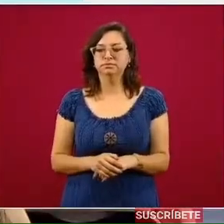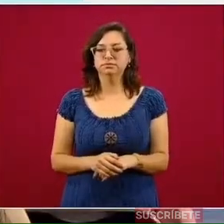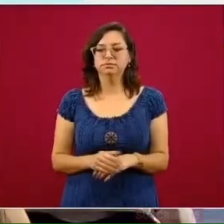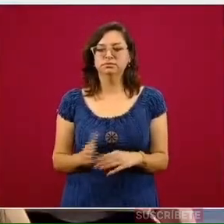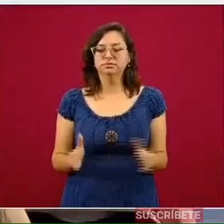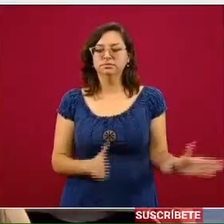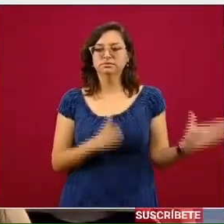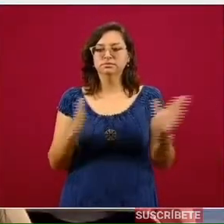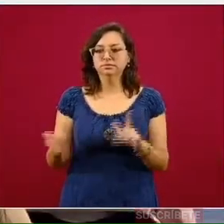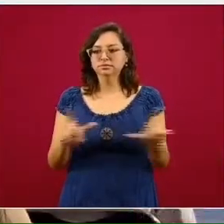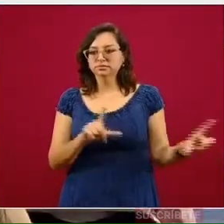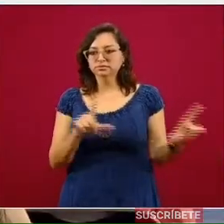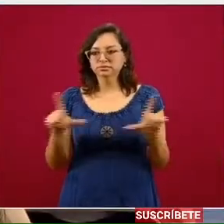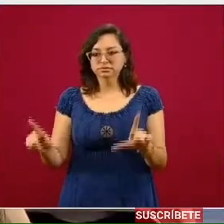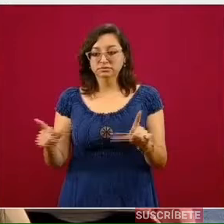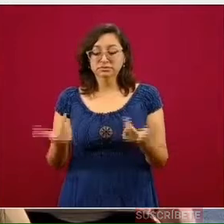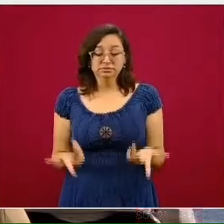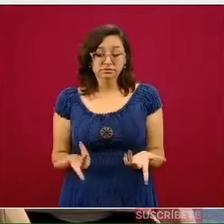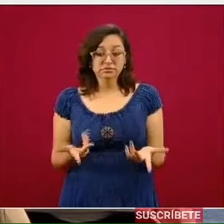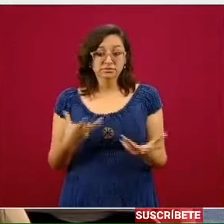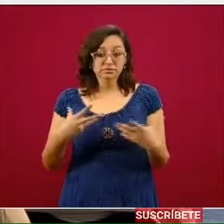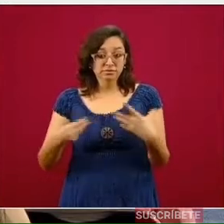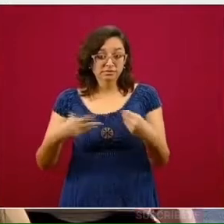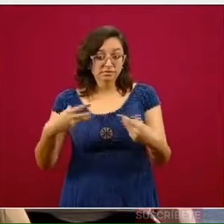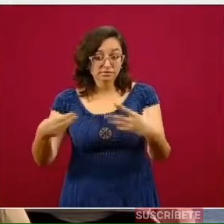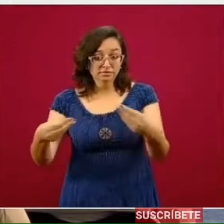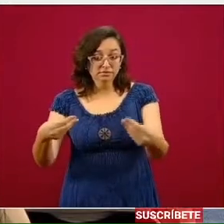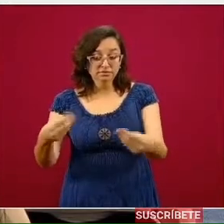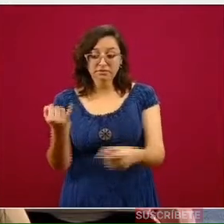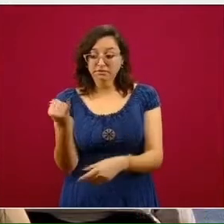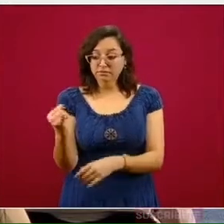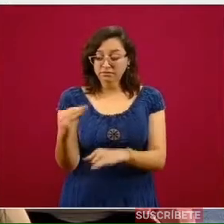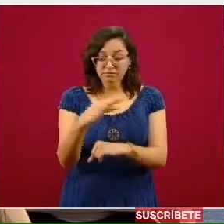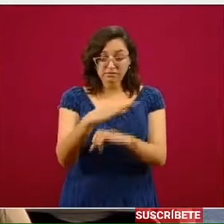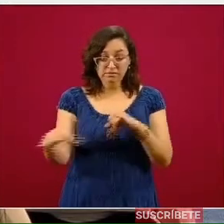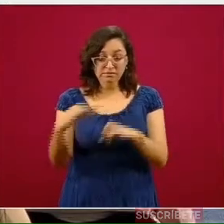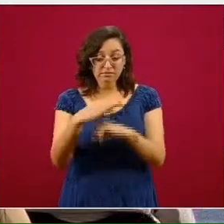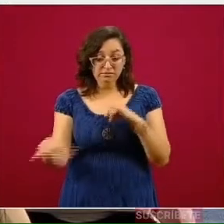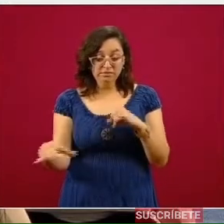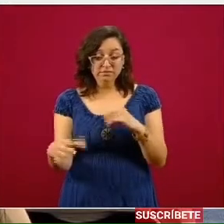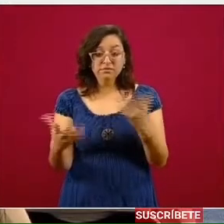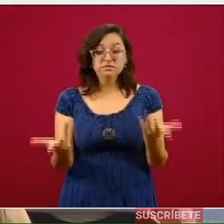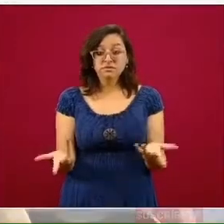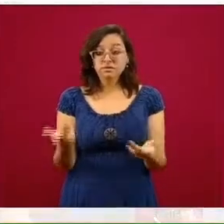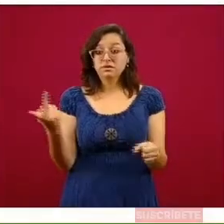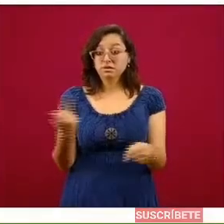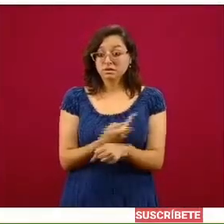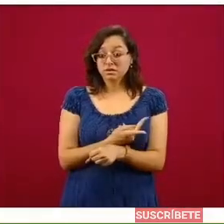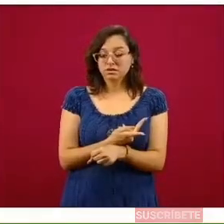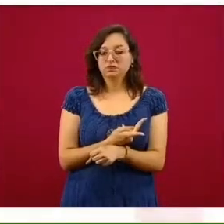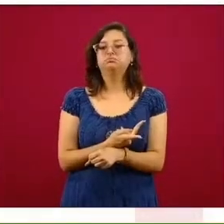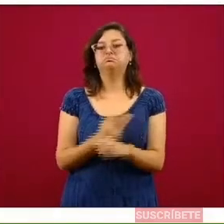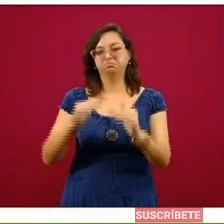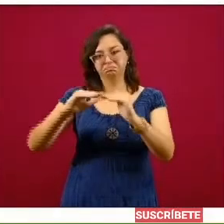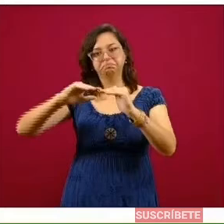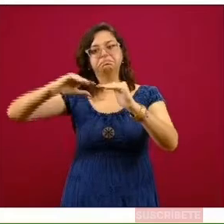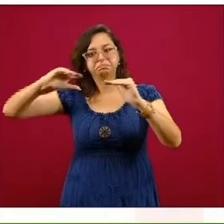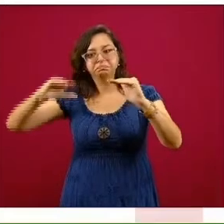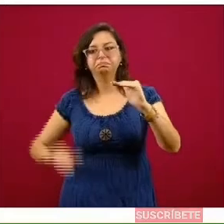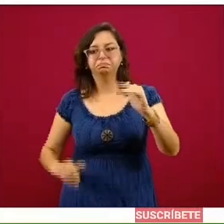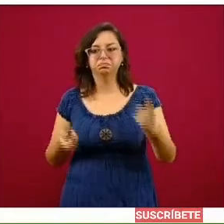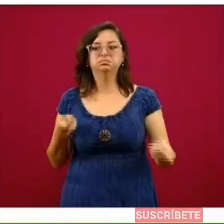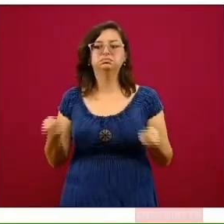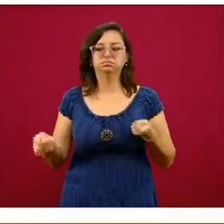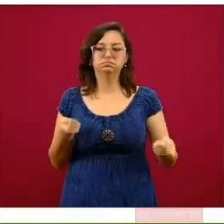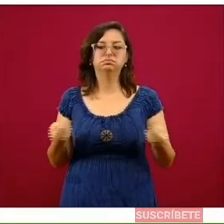siguiente diapositiva, vemos que al final del mes de junio es recién cuando Oaxaca logra controlar un